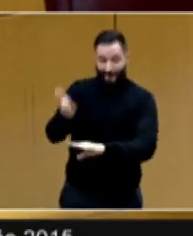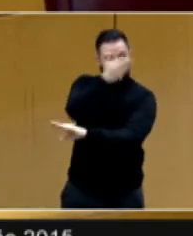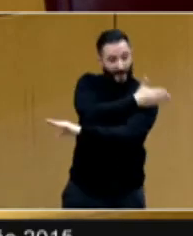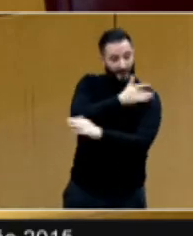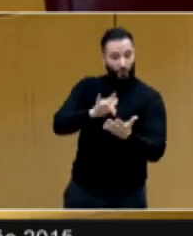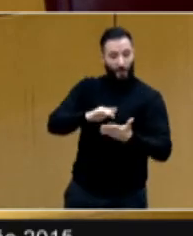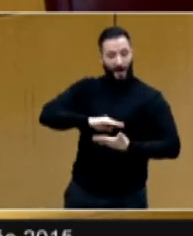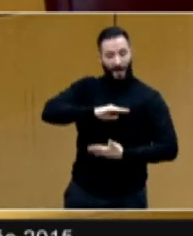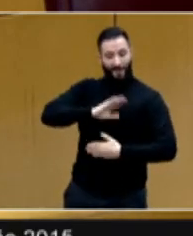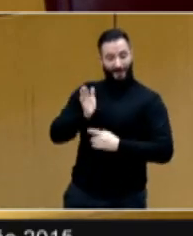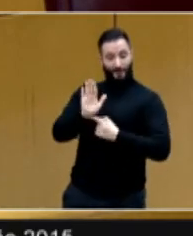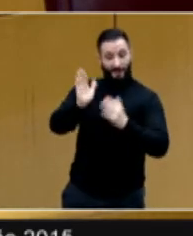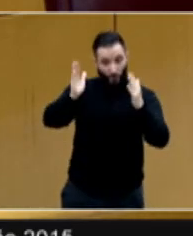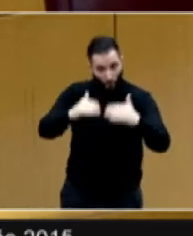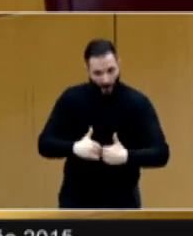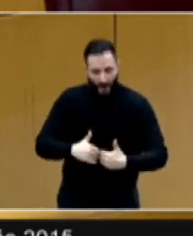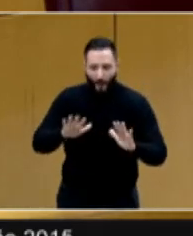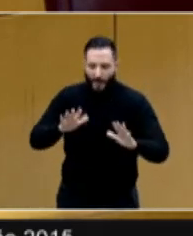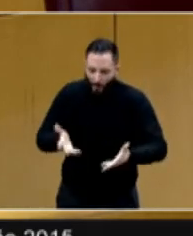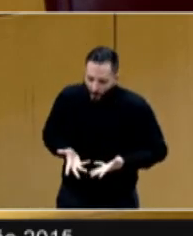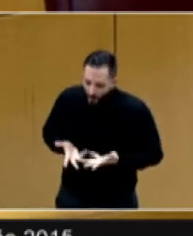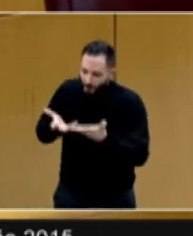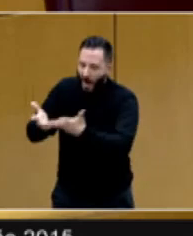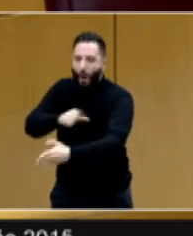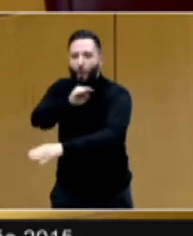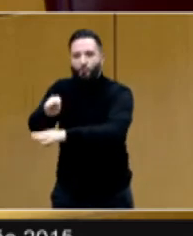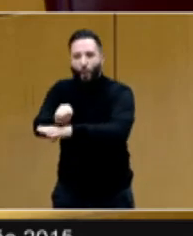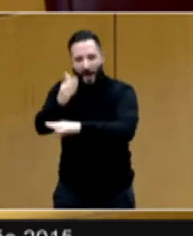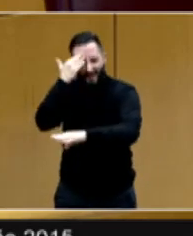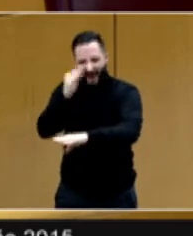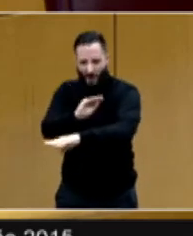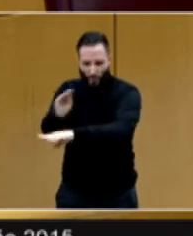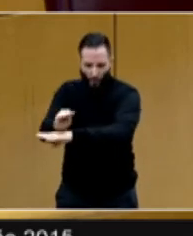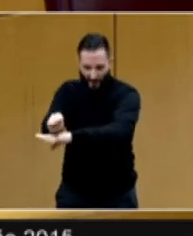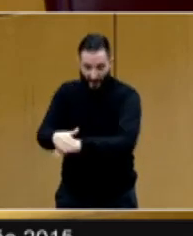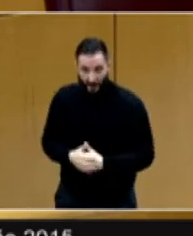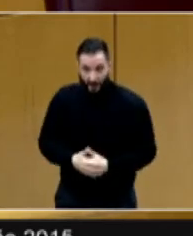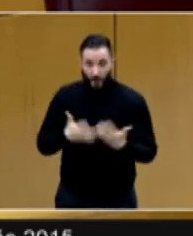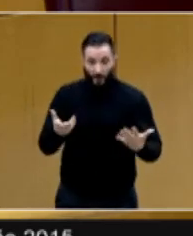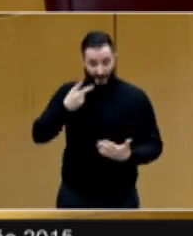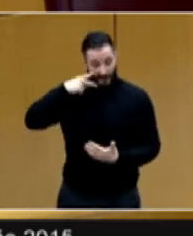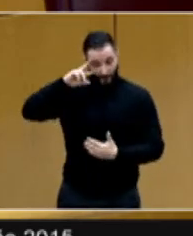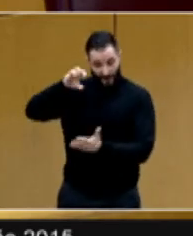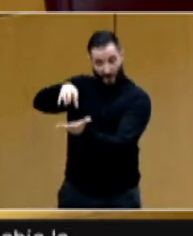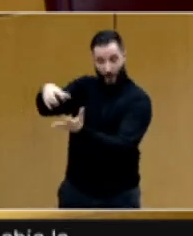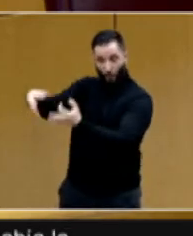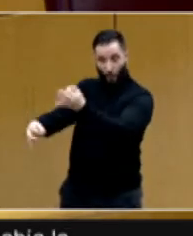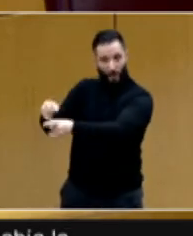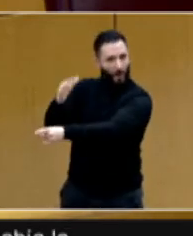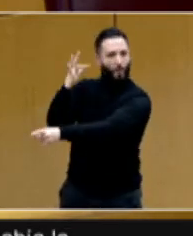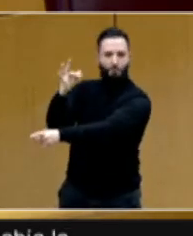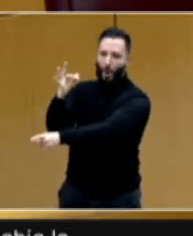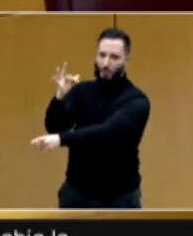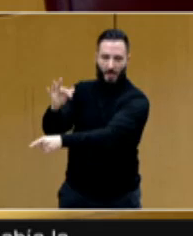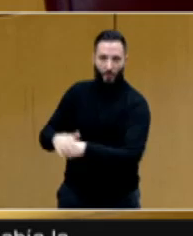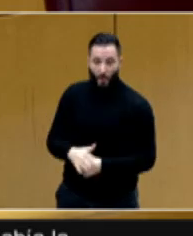pero sí se facilitó la curatela y la experiencia del juzgado fue buena entre otras cosas